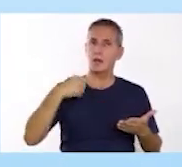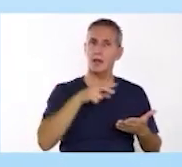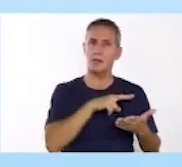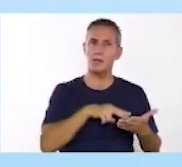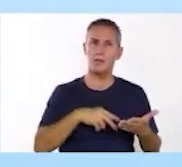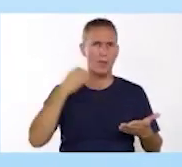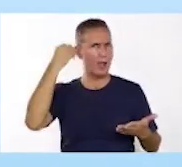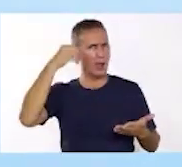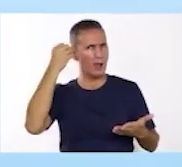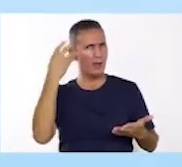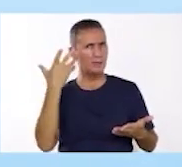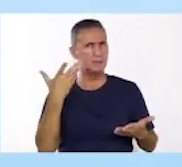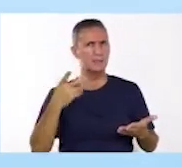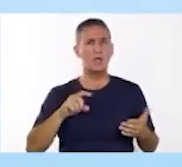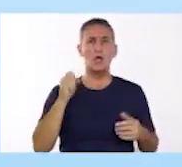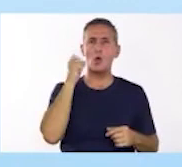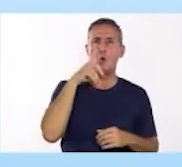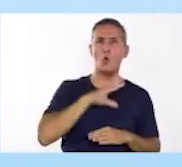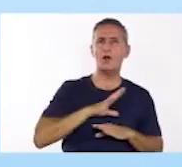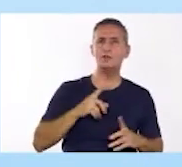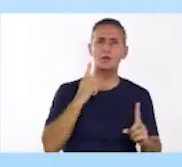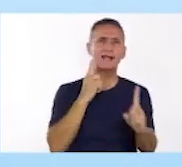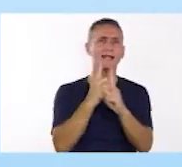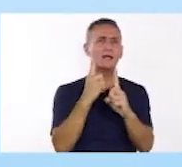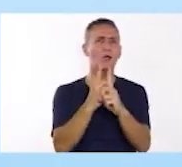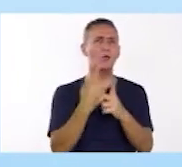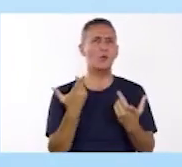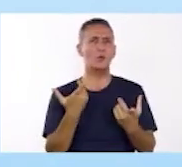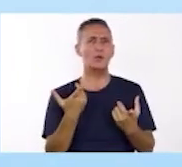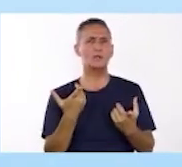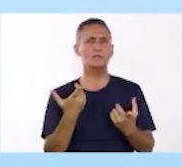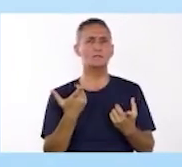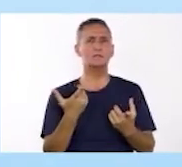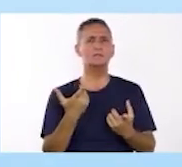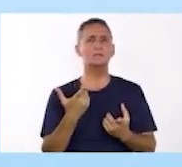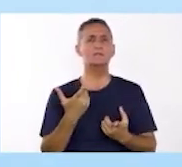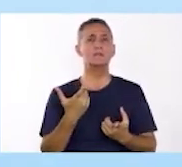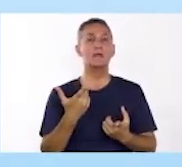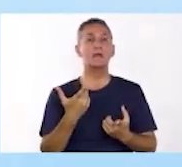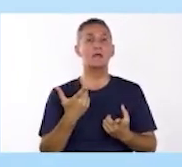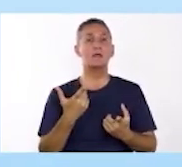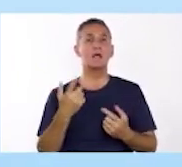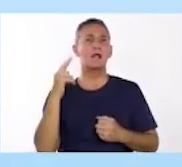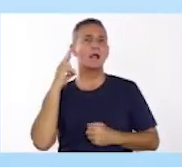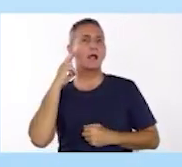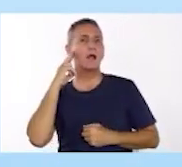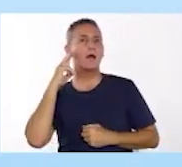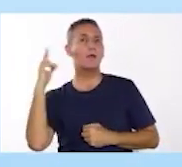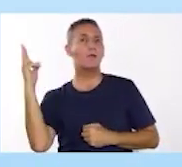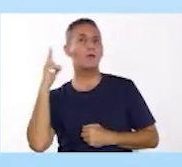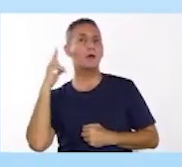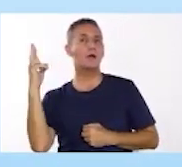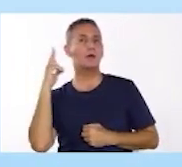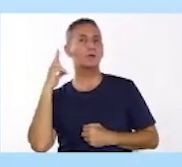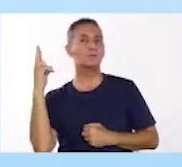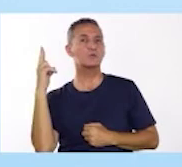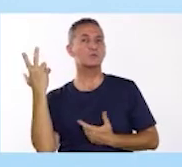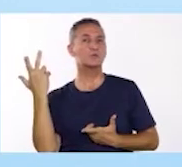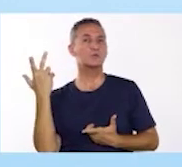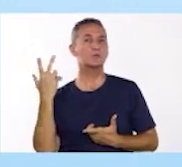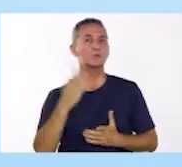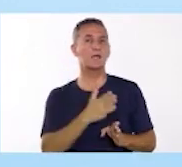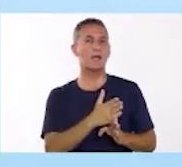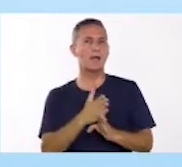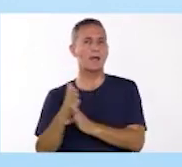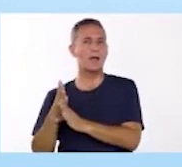van a analizar y cuando termine el encuentro la vamos a escuchar. Vamos